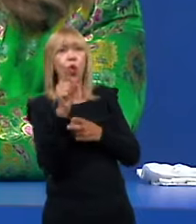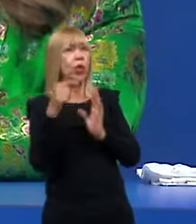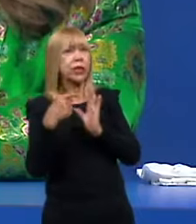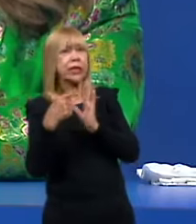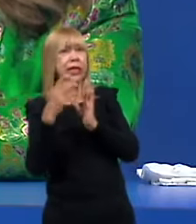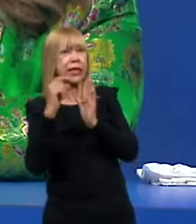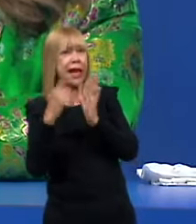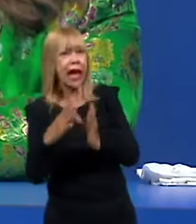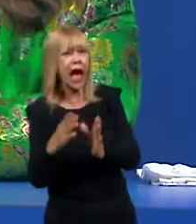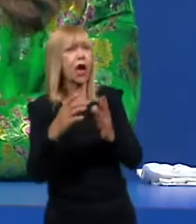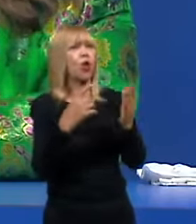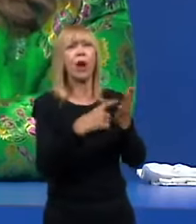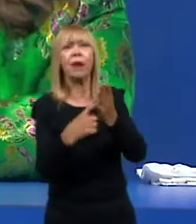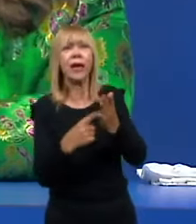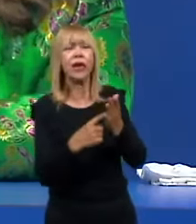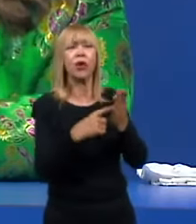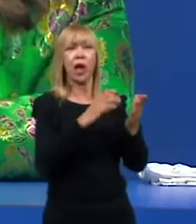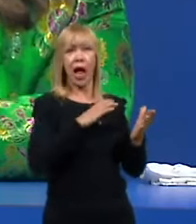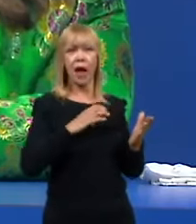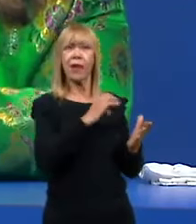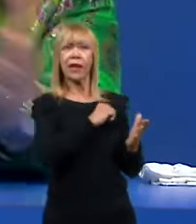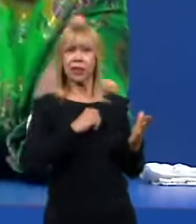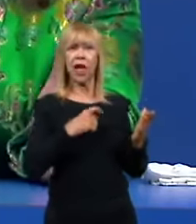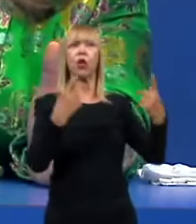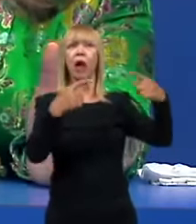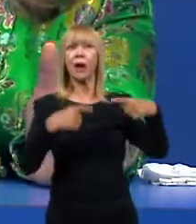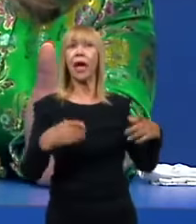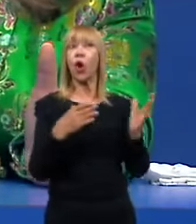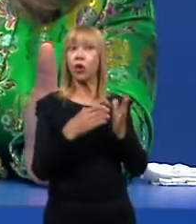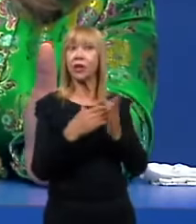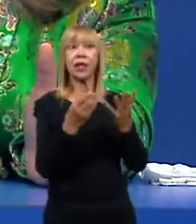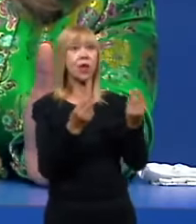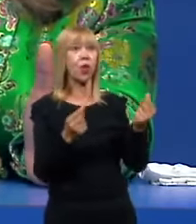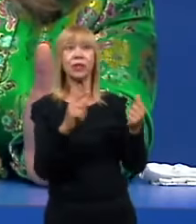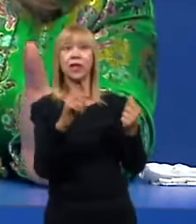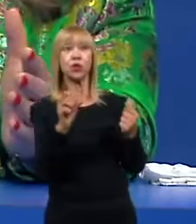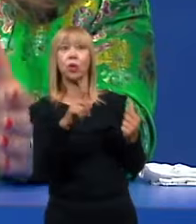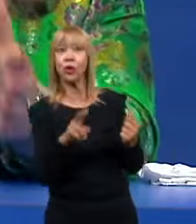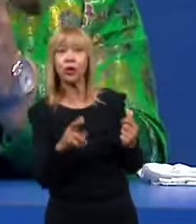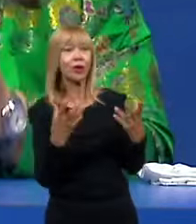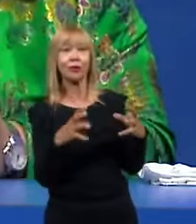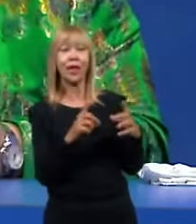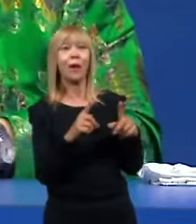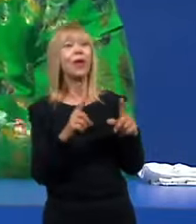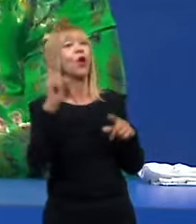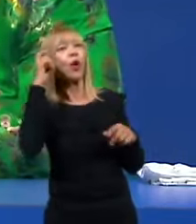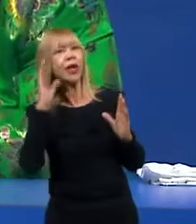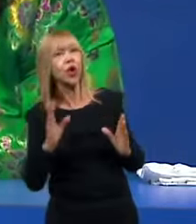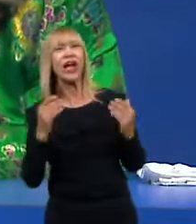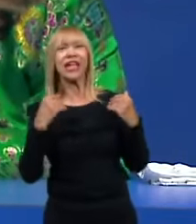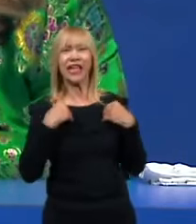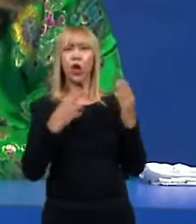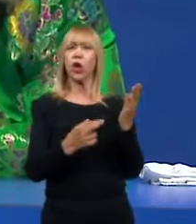ya sea cabildero, de hecho la Cámara y el Senado cabildean en contra de que se resuelva el estatus de Puerto Rico. Sin embargo, el gobernador, que tiene